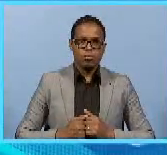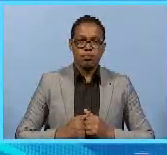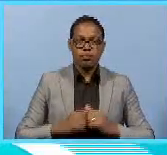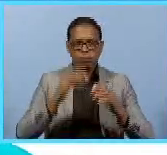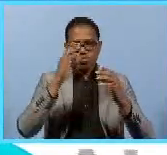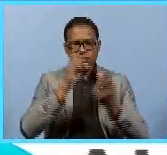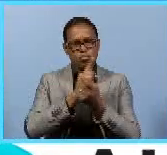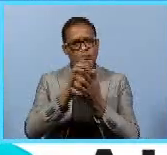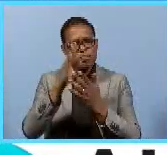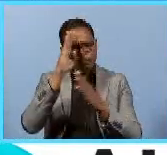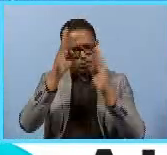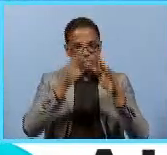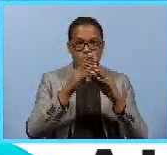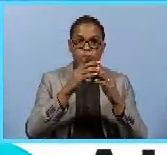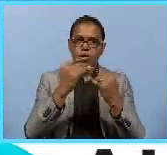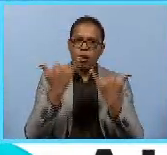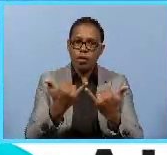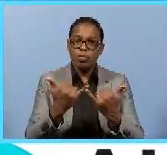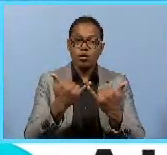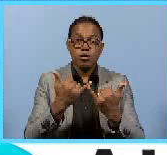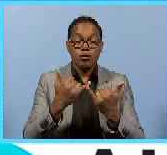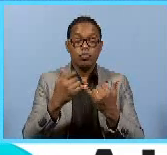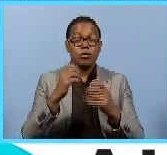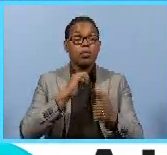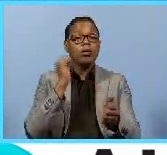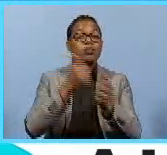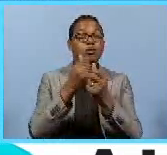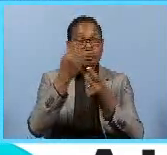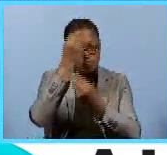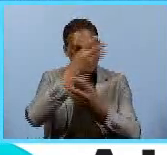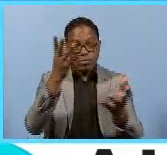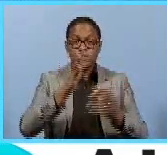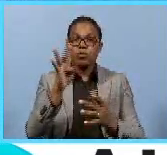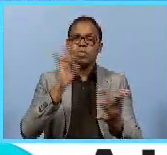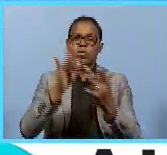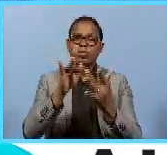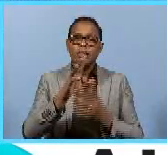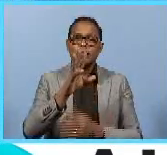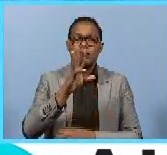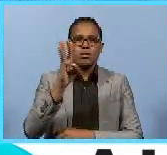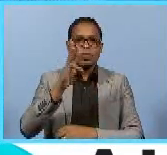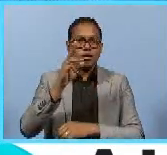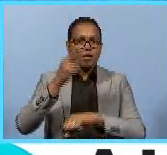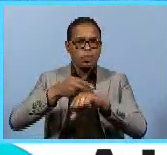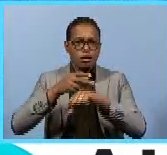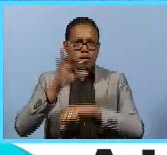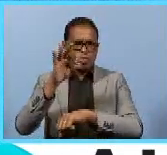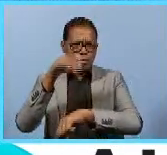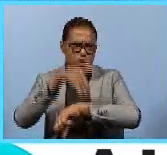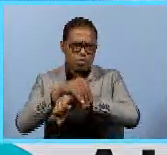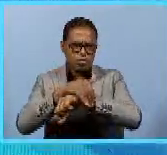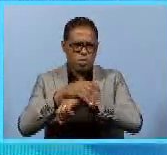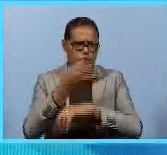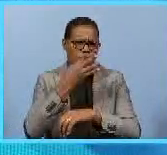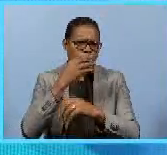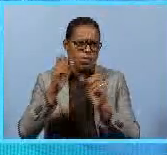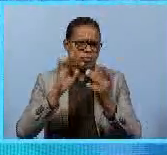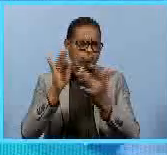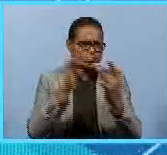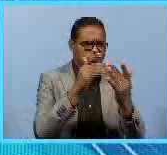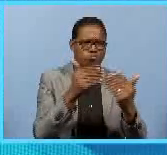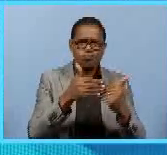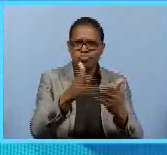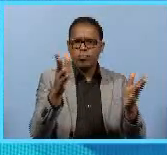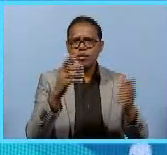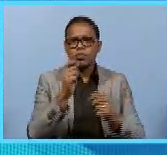Un gusto saludarlos a esta hora con una actualización informativa. El 4 conecta, 6 de la tarde y 9 de la noche son nuestras próximas conexiones a